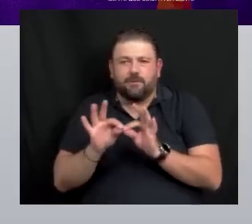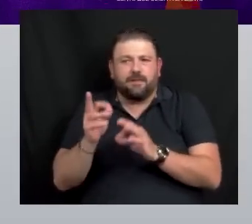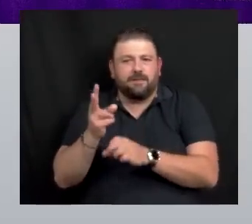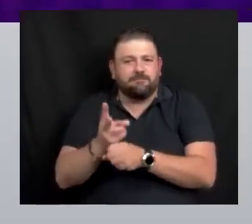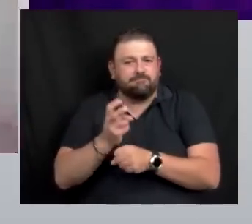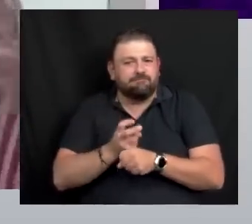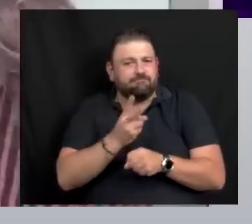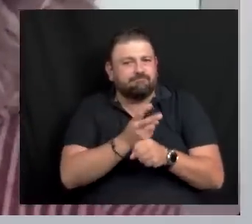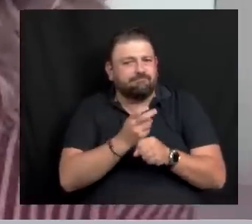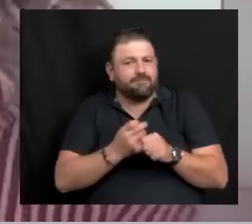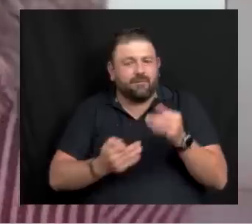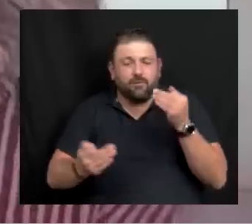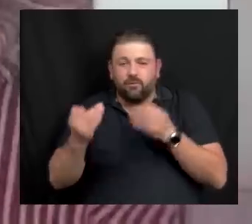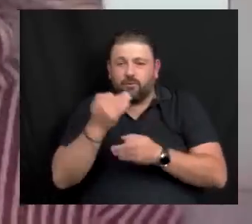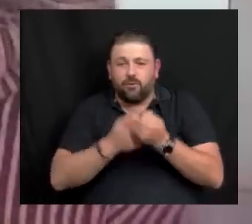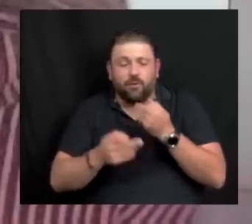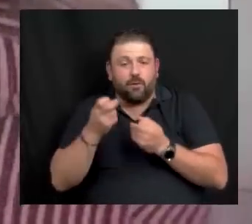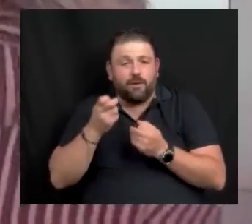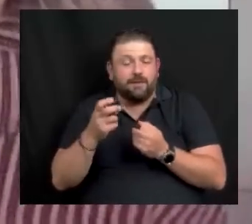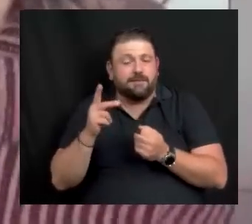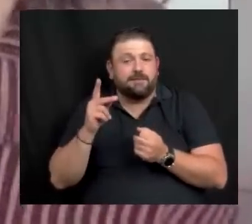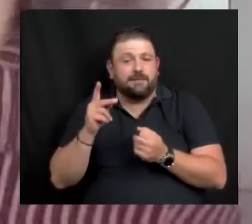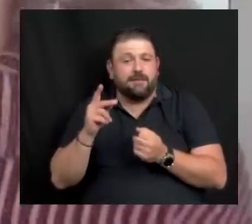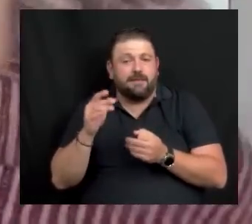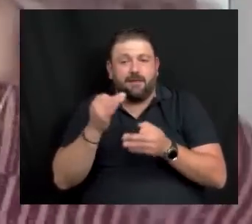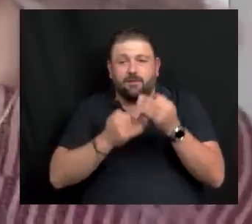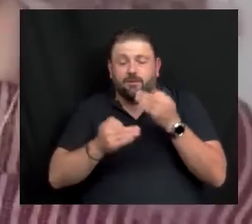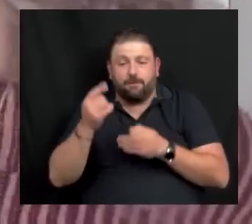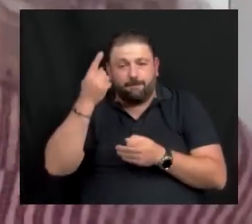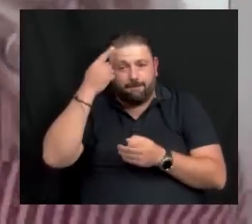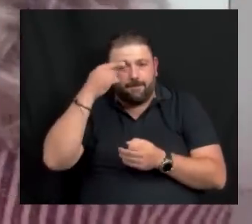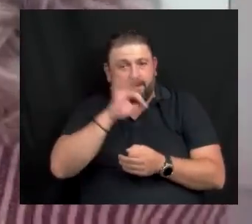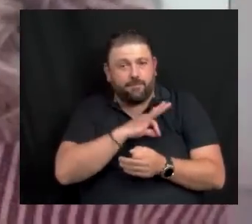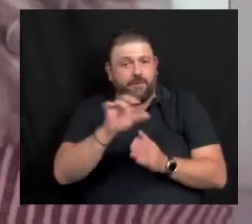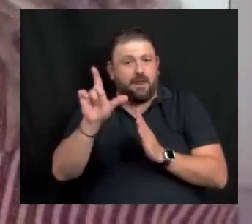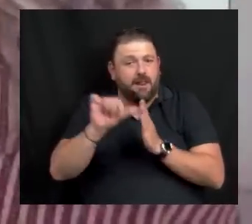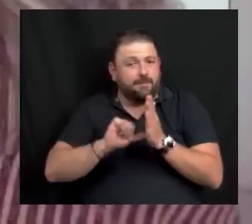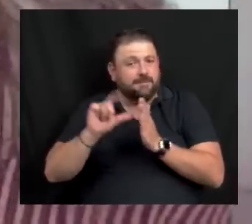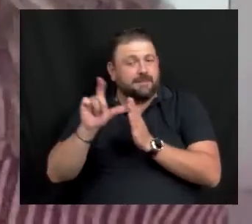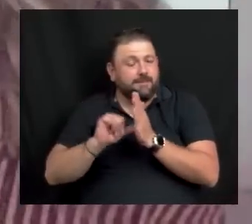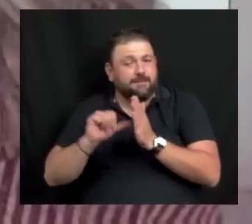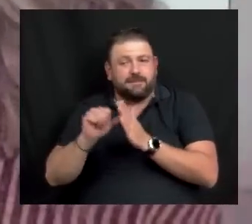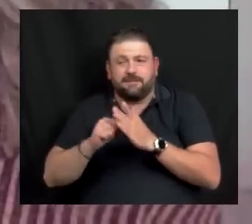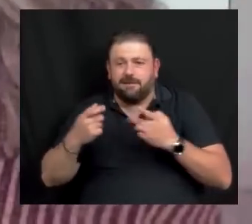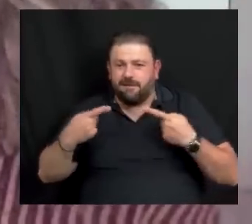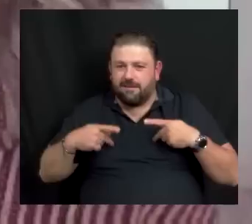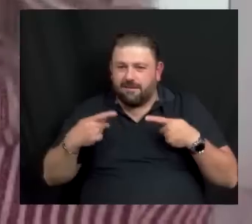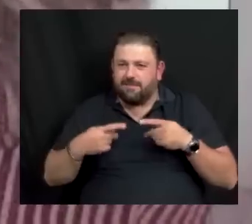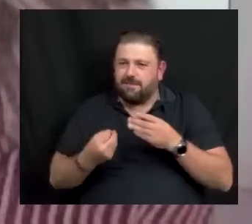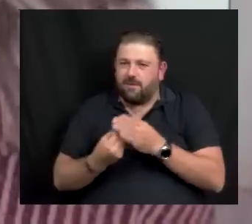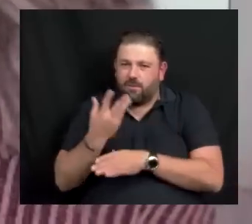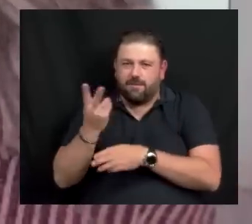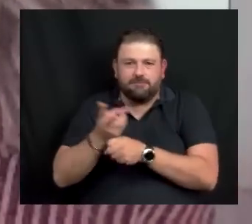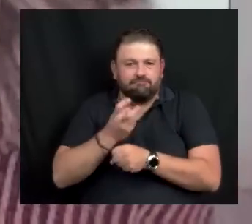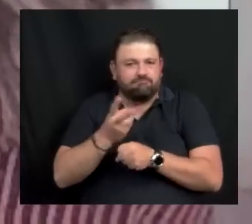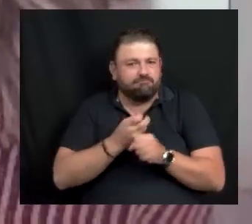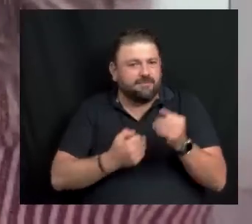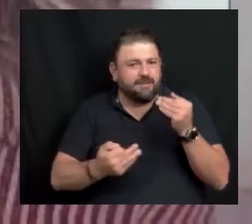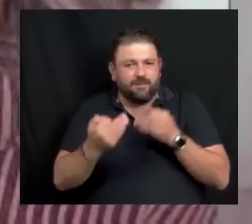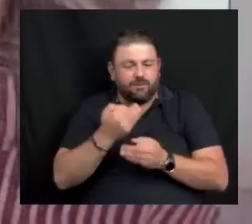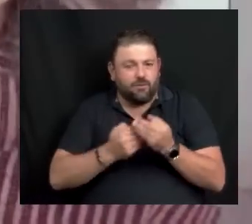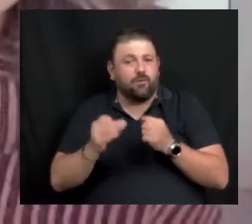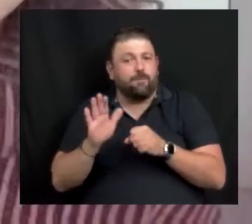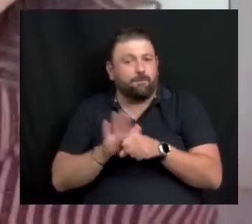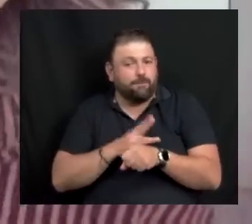sino ya planeado nuestro evento mensual para juntarnos con toda la gente nueva para poderles enseñar a hacerse bronce